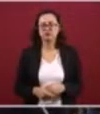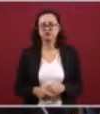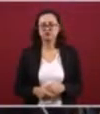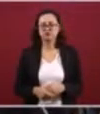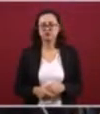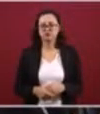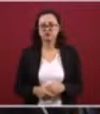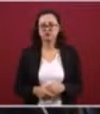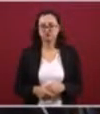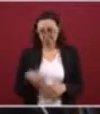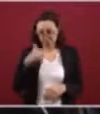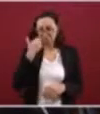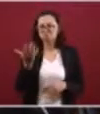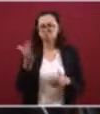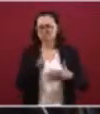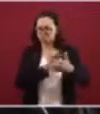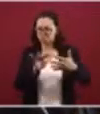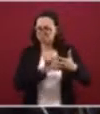Vamos a leerlo, ¿no?